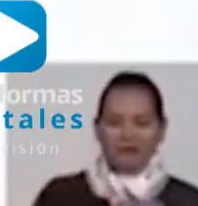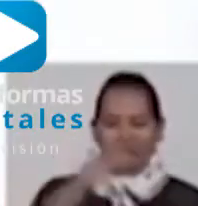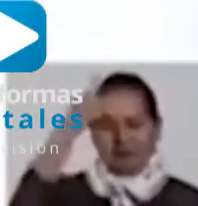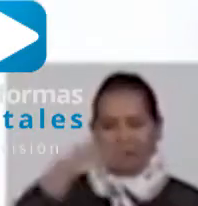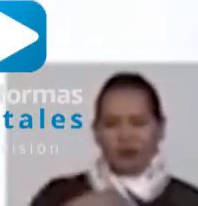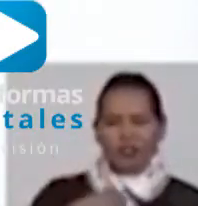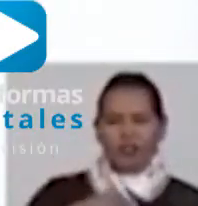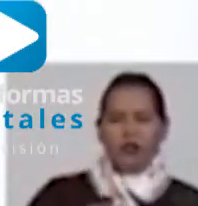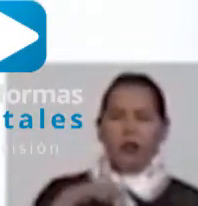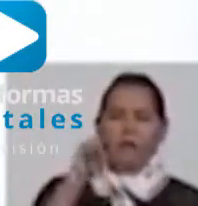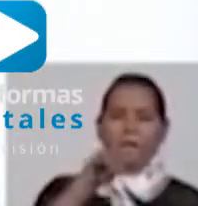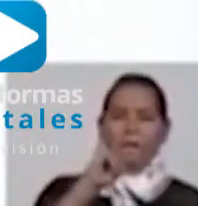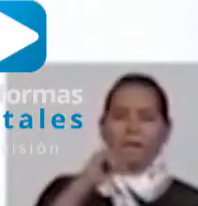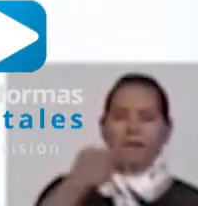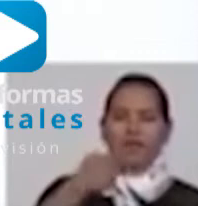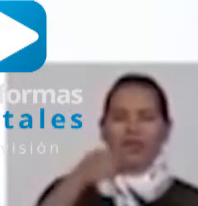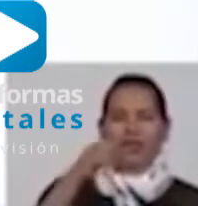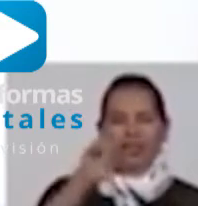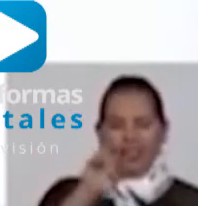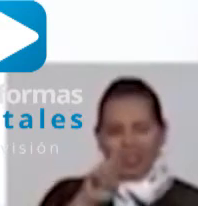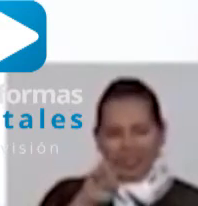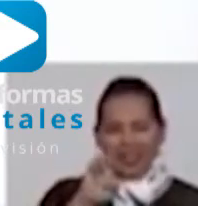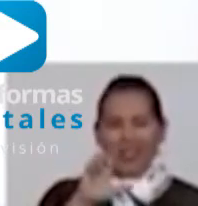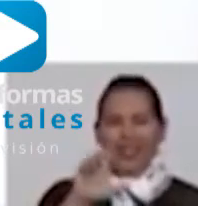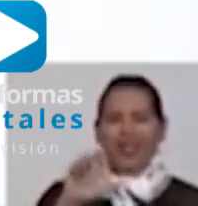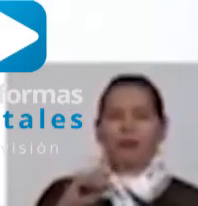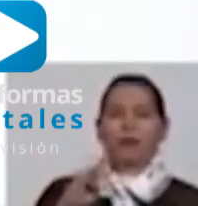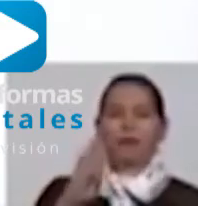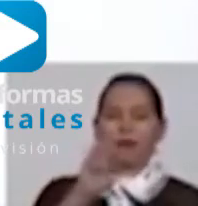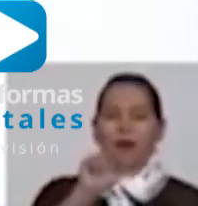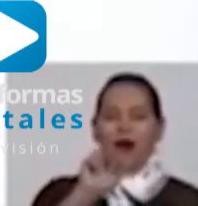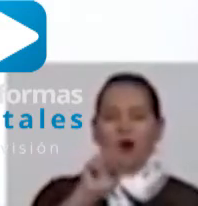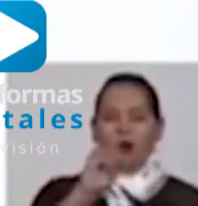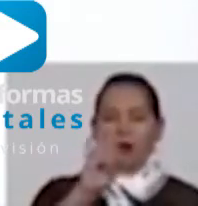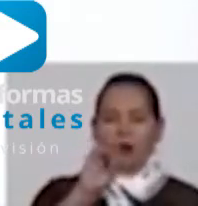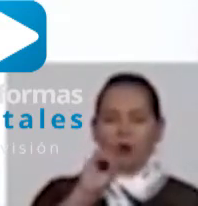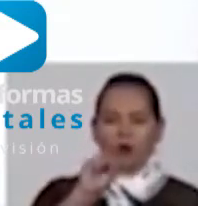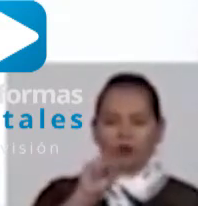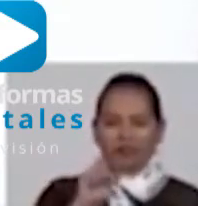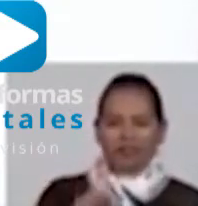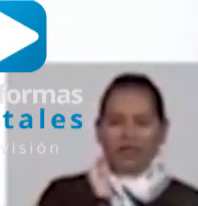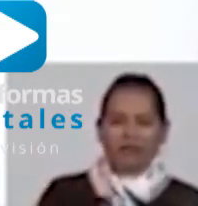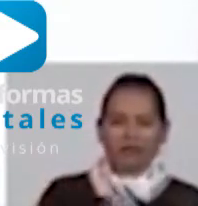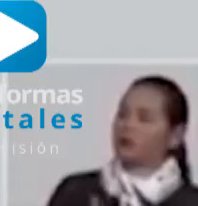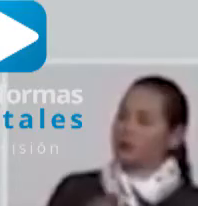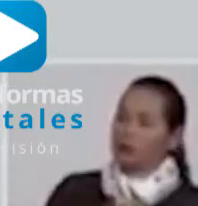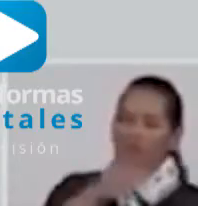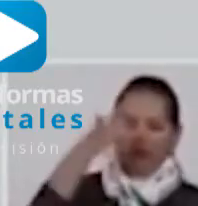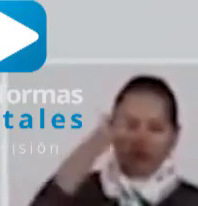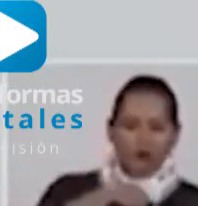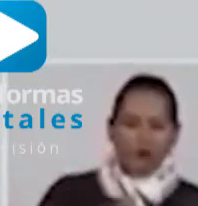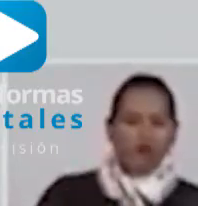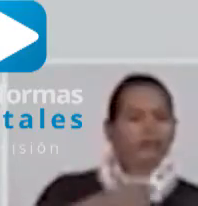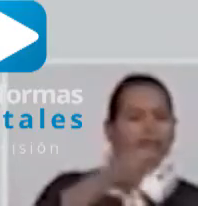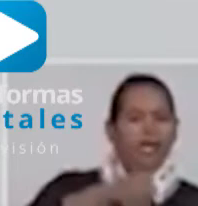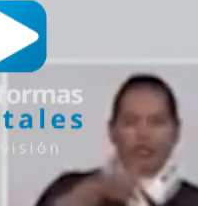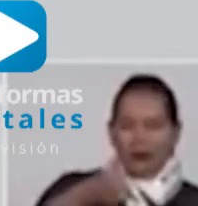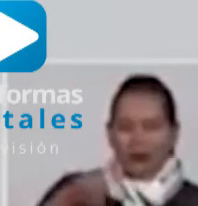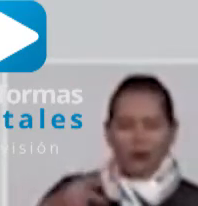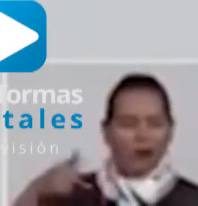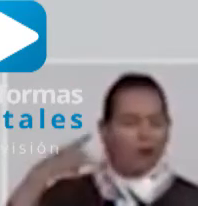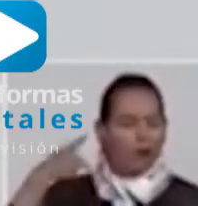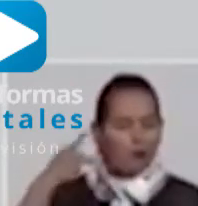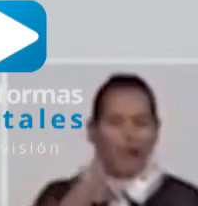promulgaron ganadores en esta noche, destacando la participación de Marta Erika Alonso y Luis Miguel Barbosa, en quienes abundaron